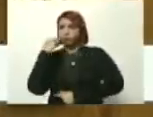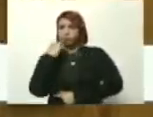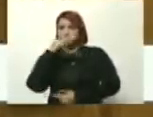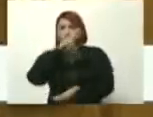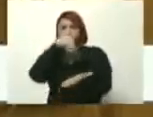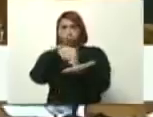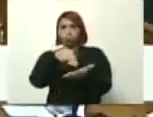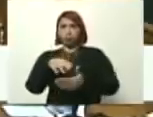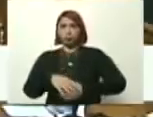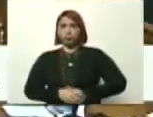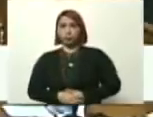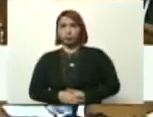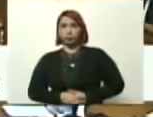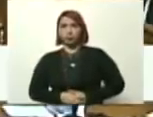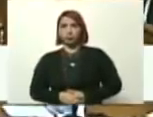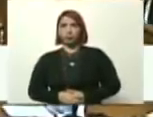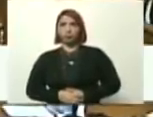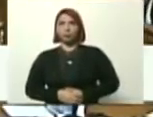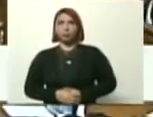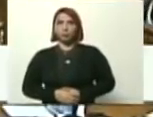nacional.